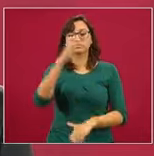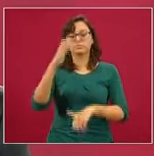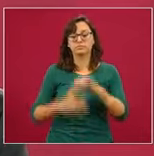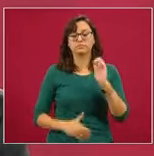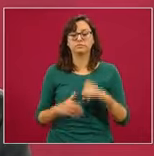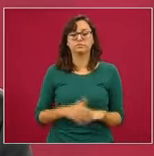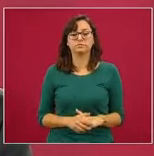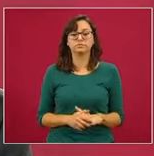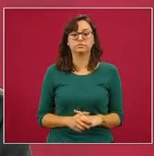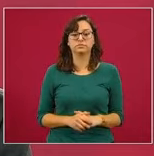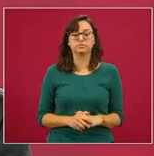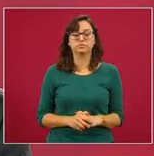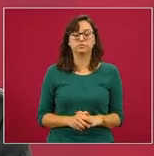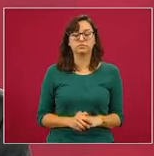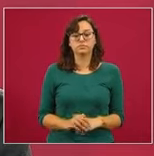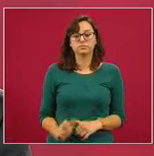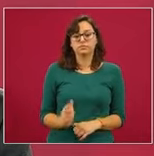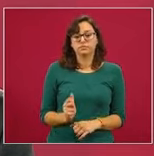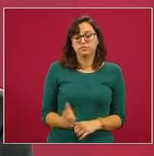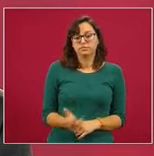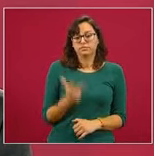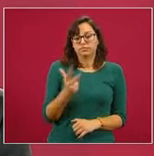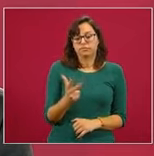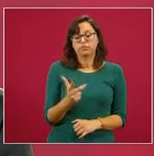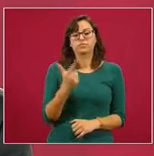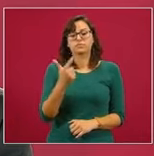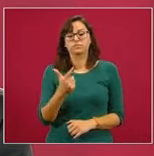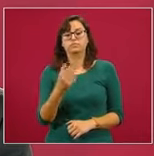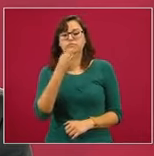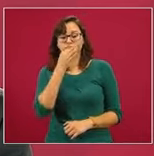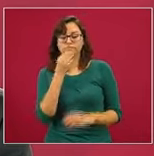terminamos, 20 horas con 7 minutos, y muchas gracias